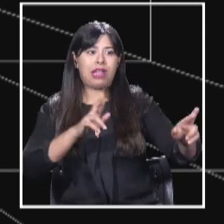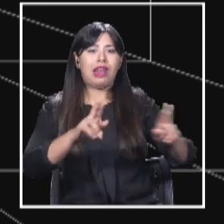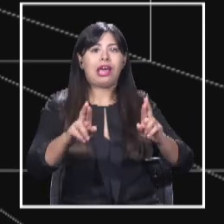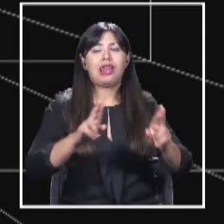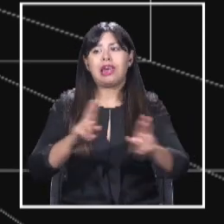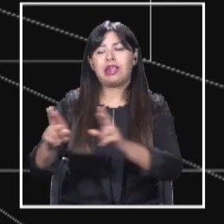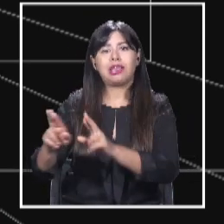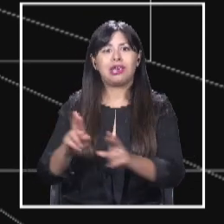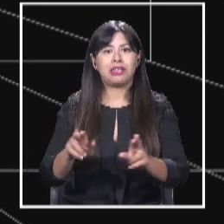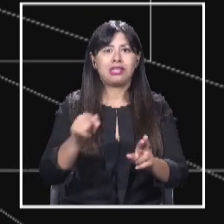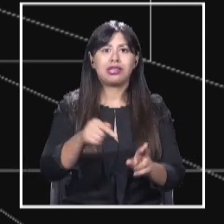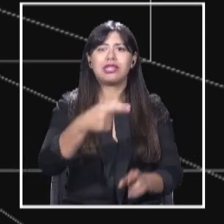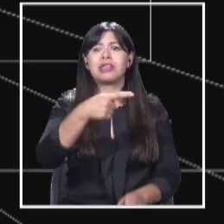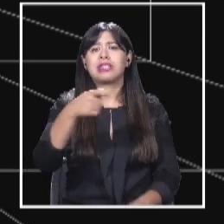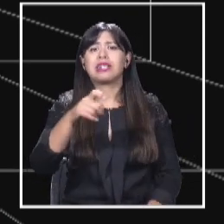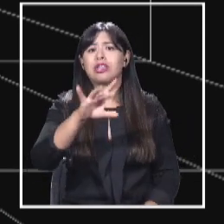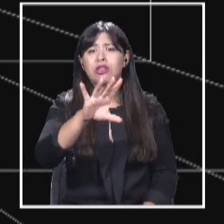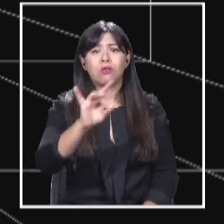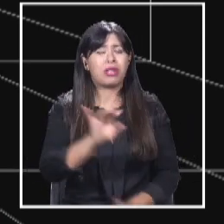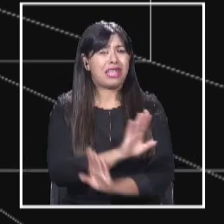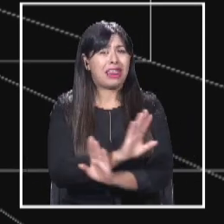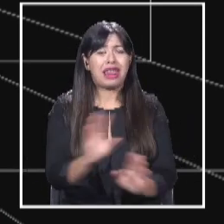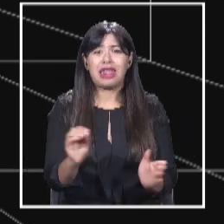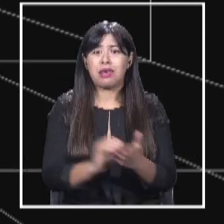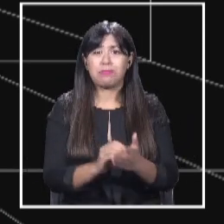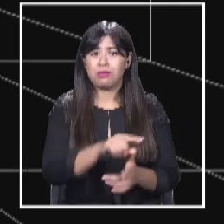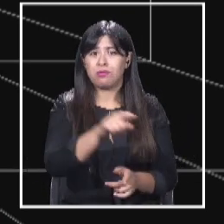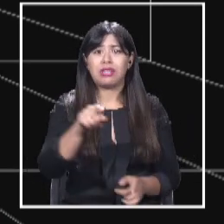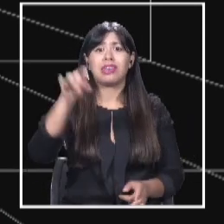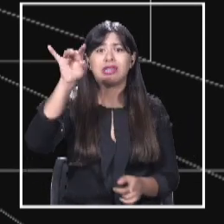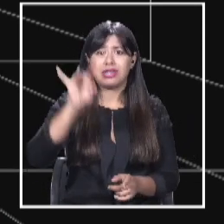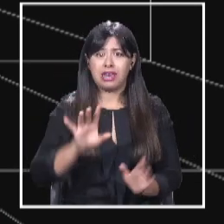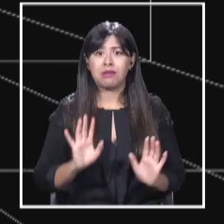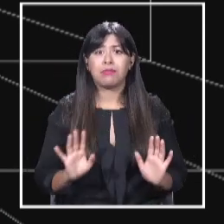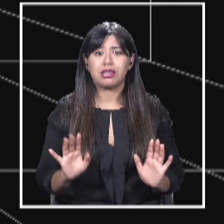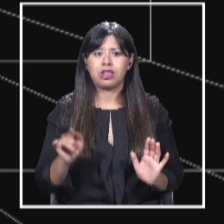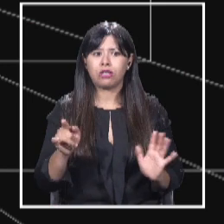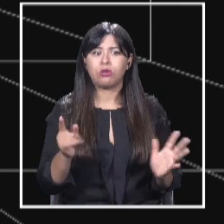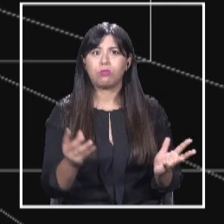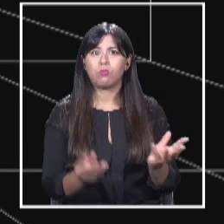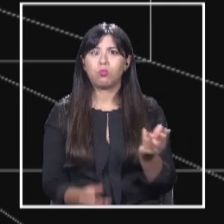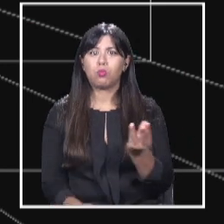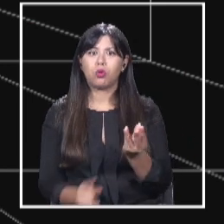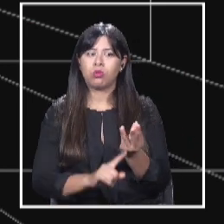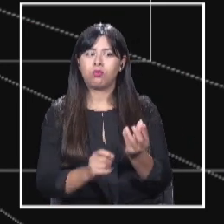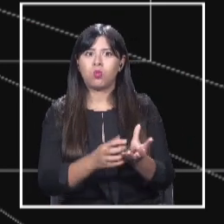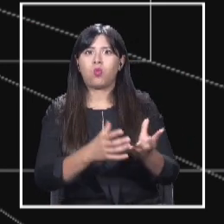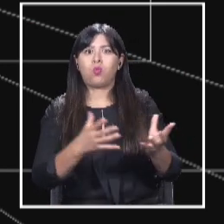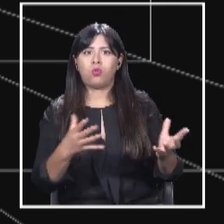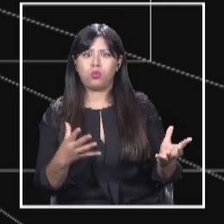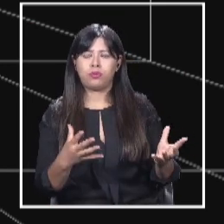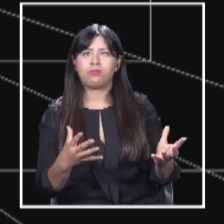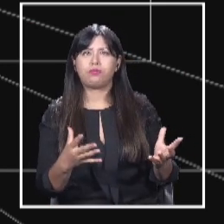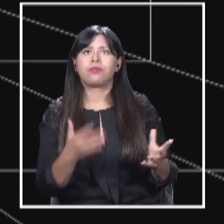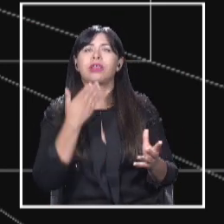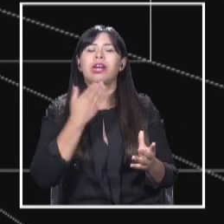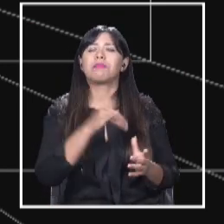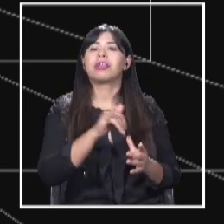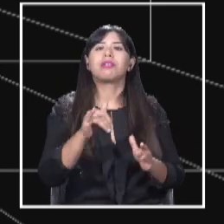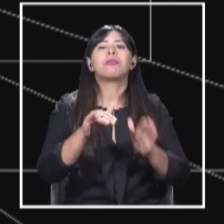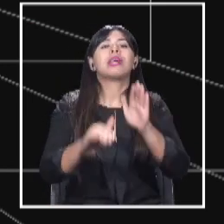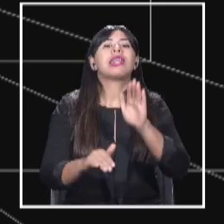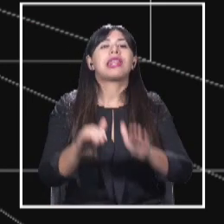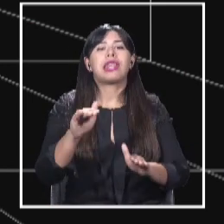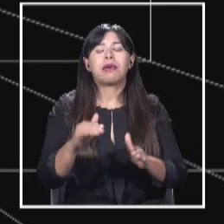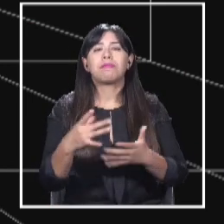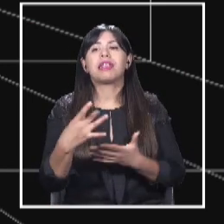relacionarse, no pasa de los 150. Que lo sepáis, y ya no me parecen pocos, la verdad. Luego viene otro periodo también de dependencia,